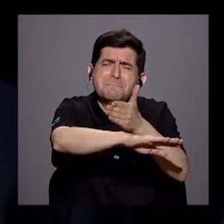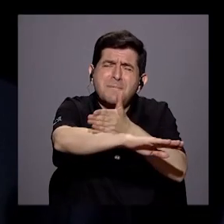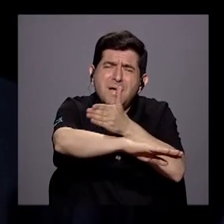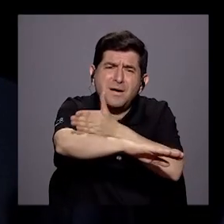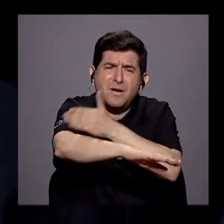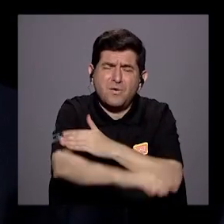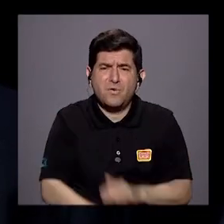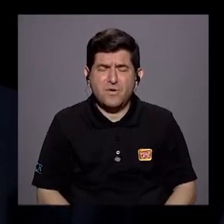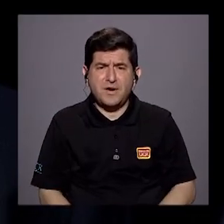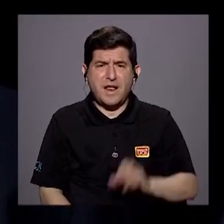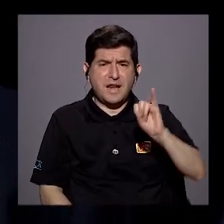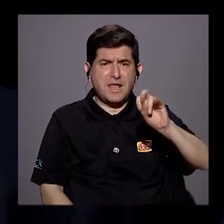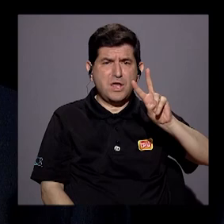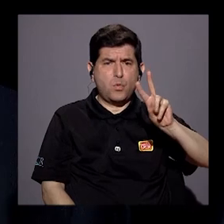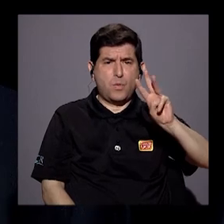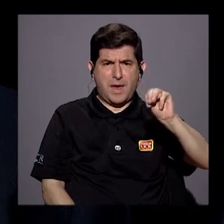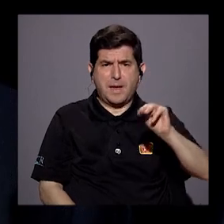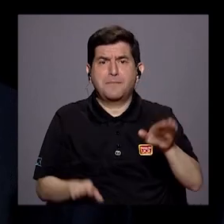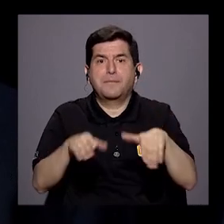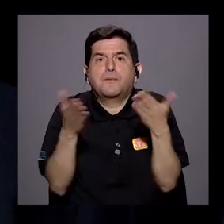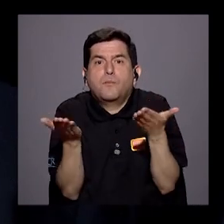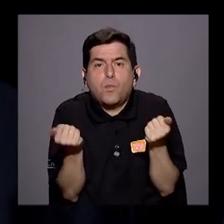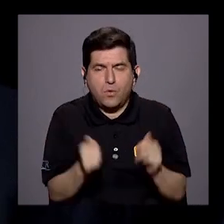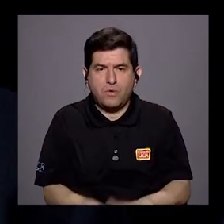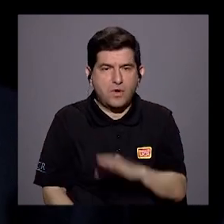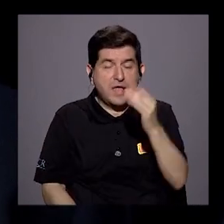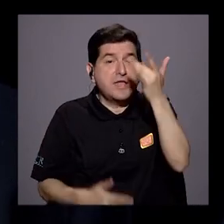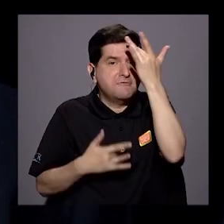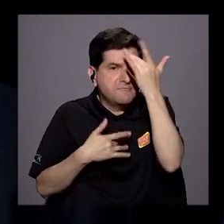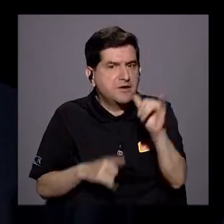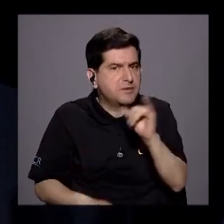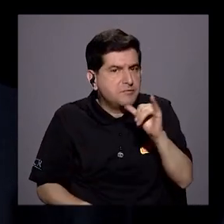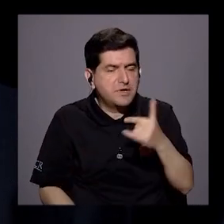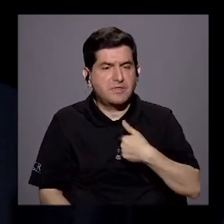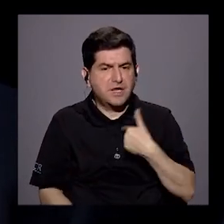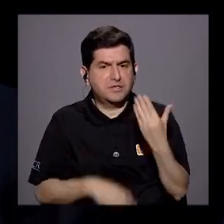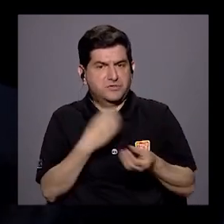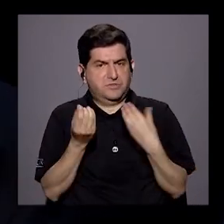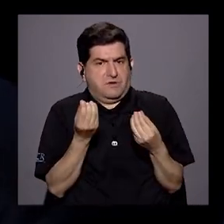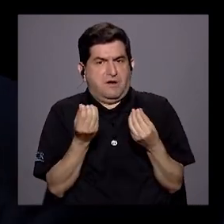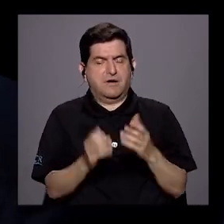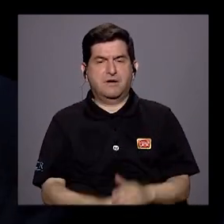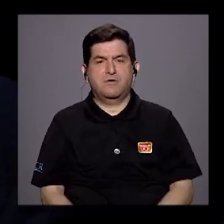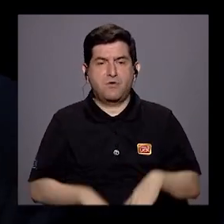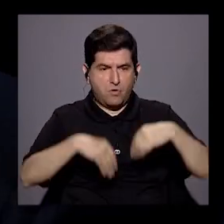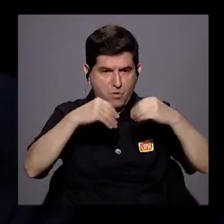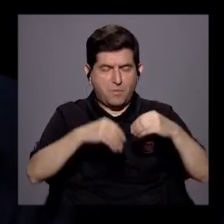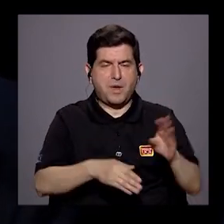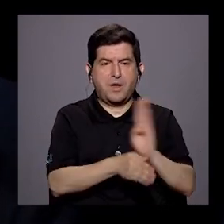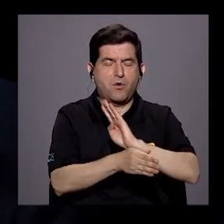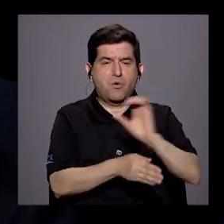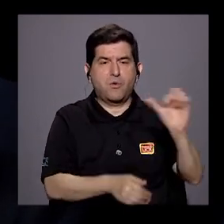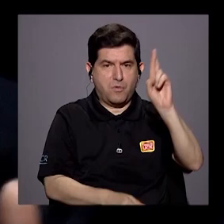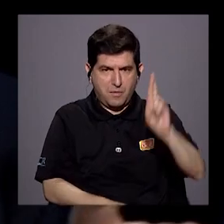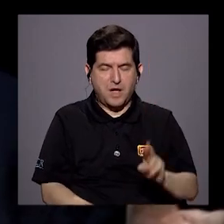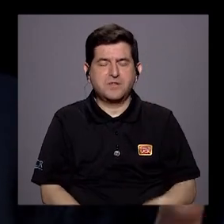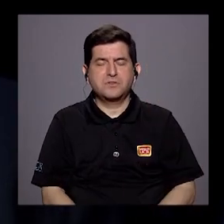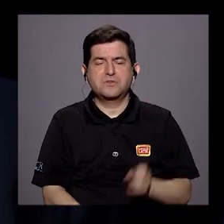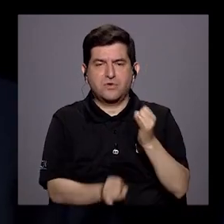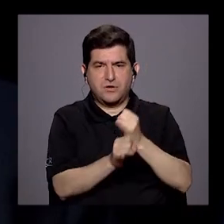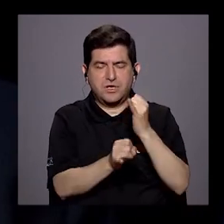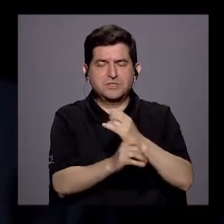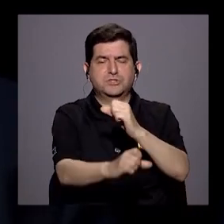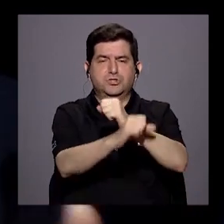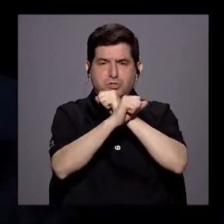la invalidez vejez y muerte y enfermedad yo lo que haría es vender el banco de costa rica el